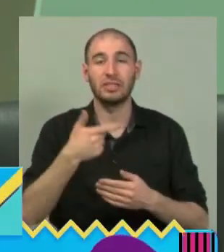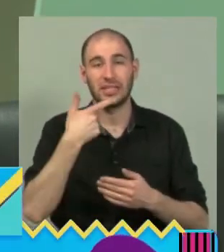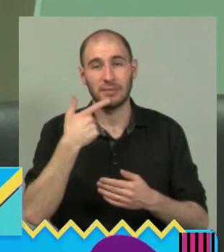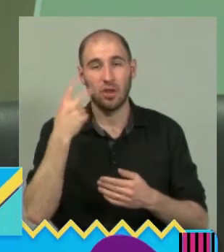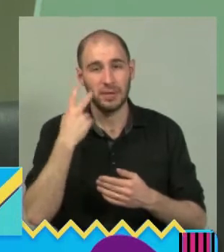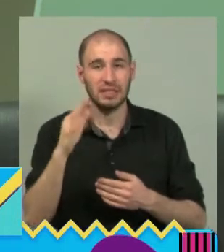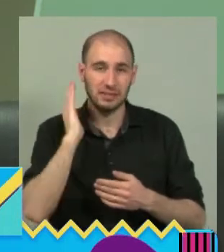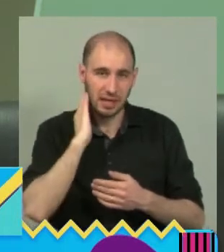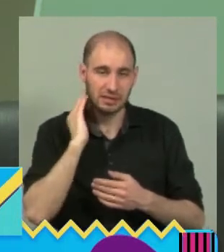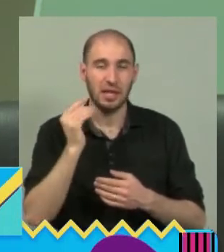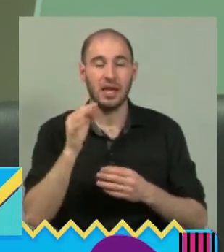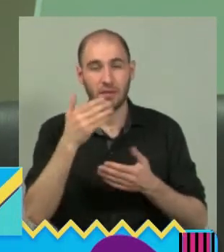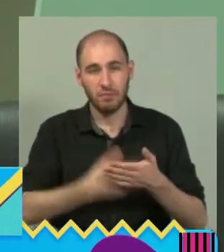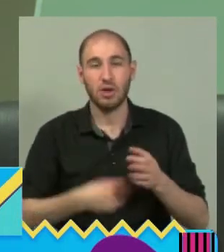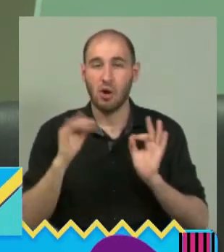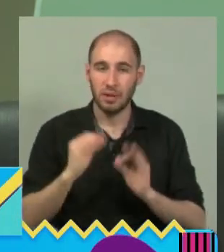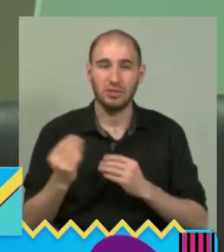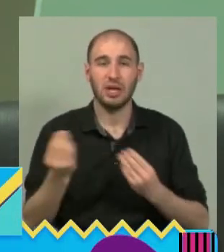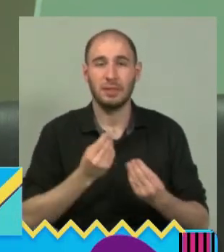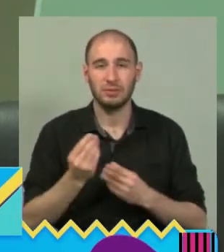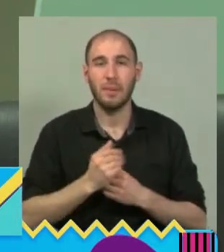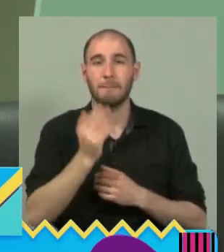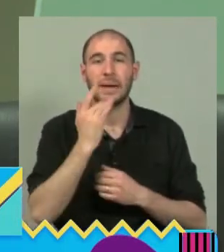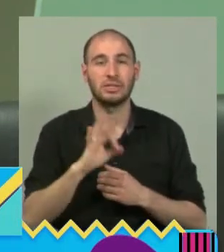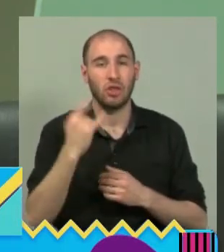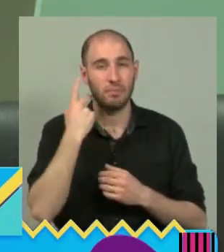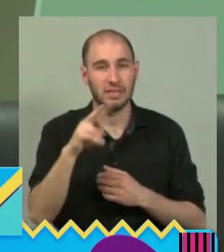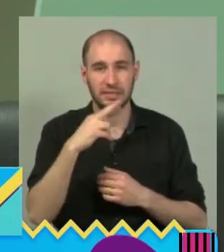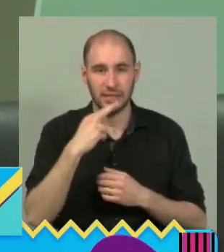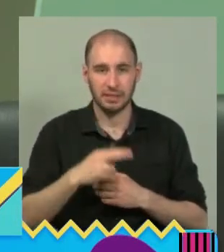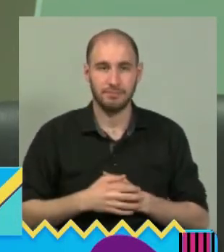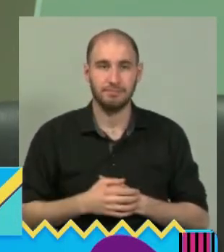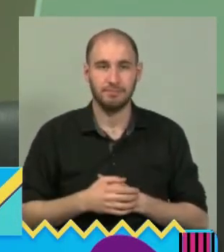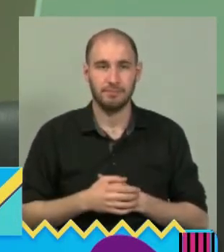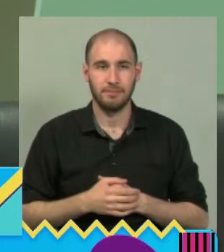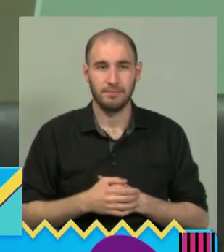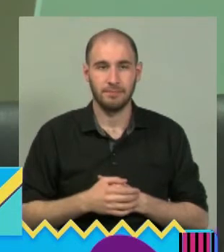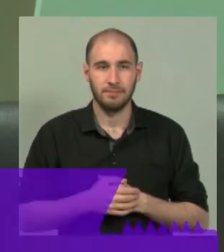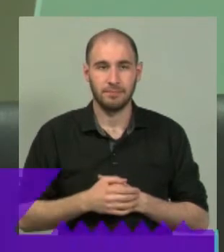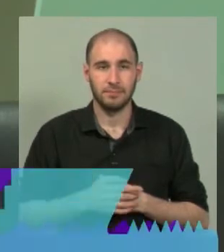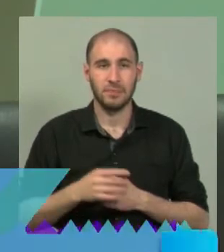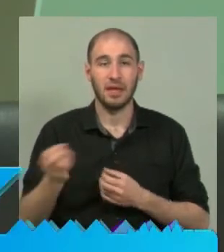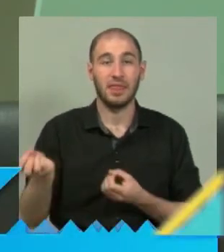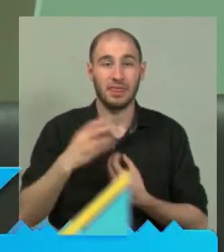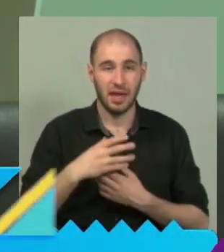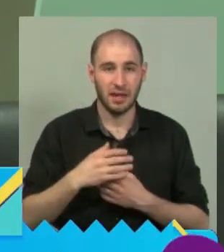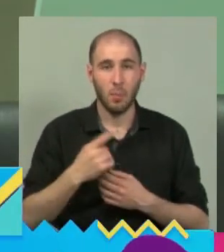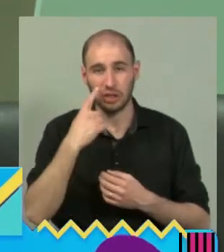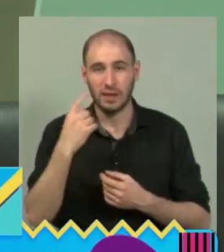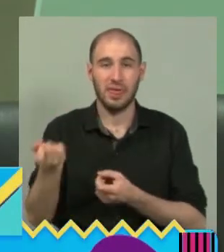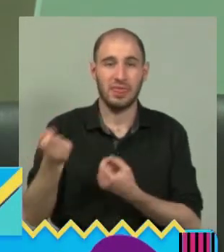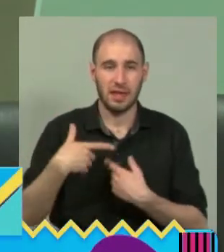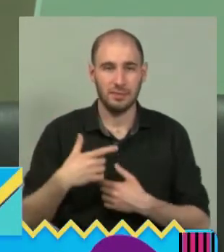septiembre de 2016, el informe completo de lo que pasó en marzo de 2017. ¿Sí? Nos enviaron a través del